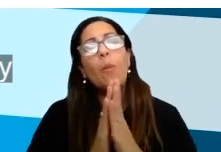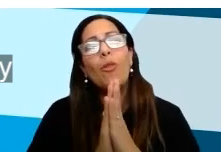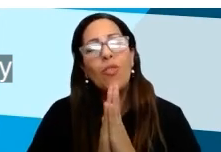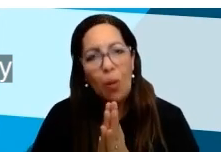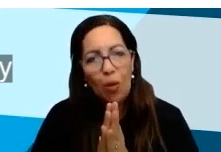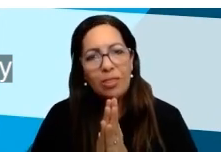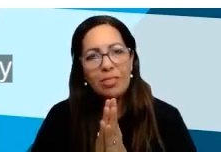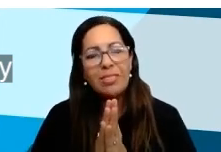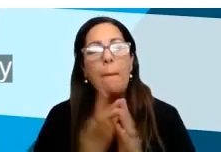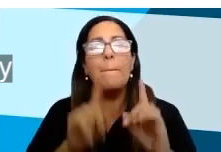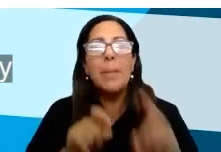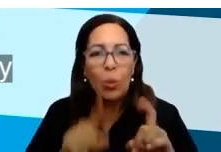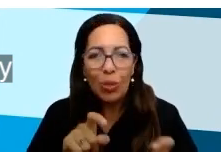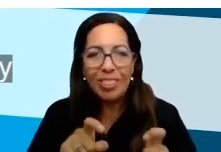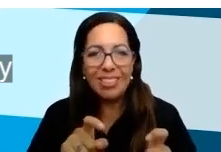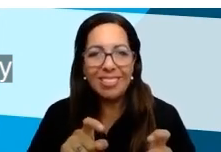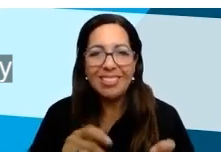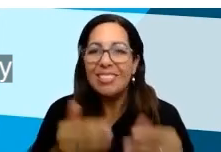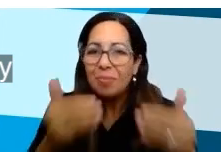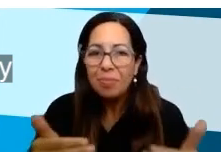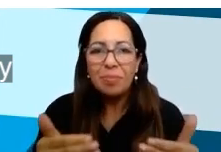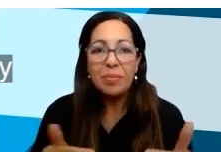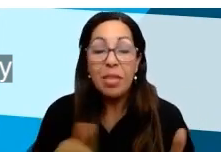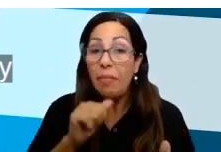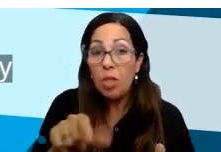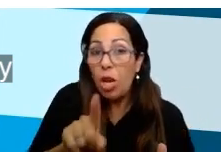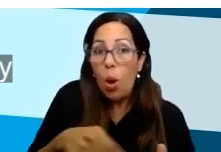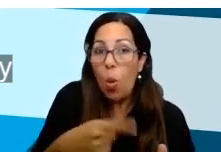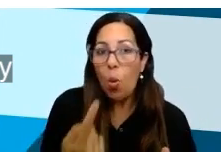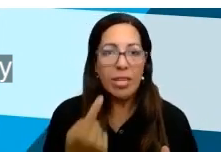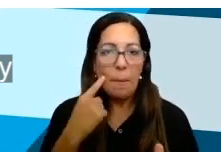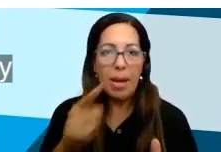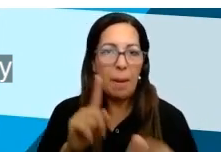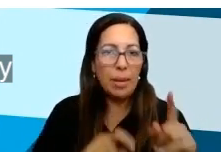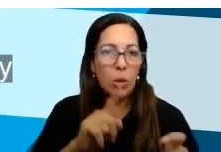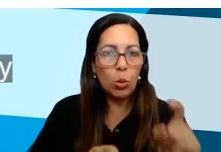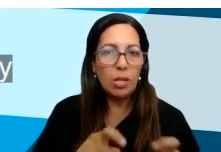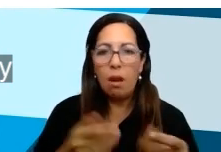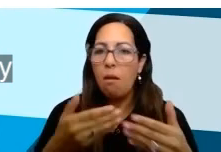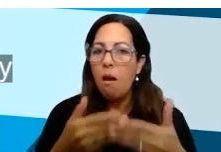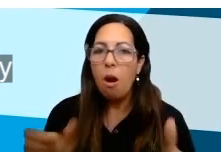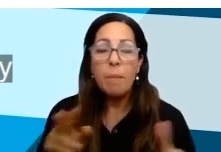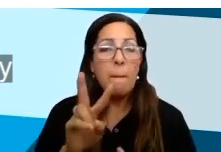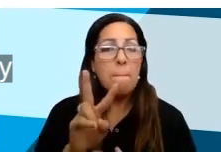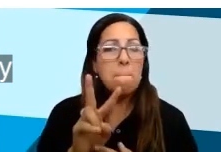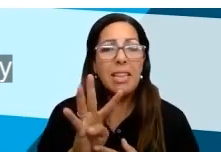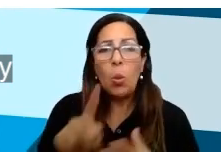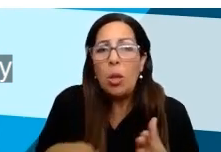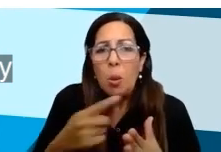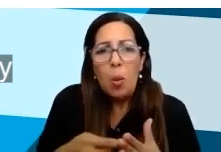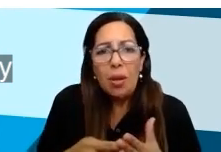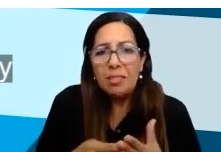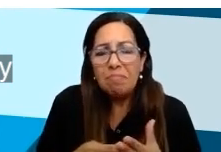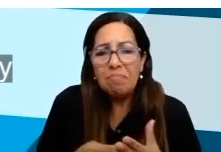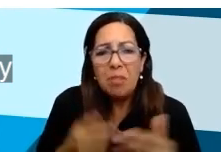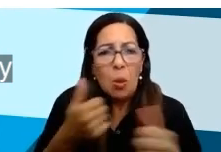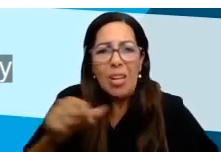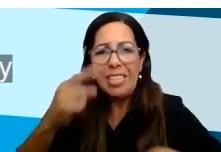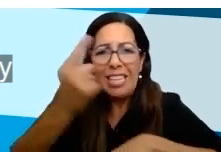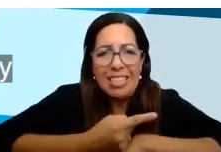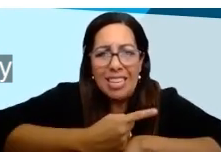dejen de hacer preguntas. Esta no es la única plataforma para hacer preguntas, las preguntas están abiertas 24 horas al día, 7 días a la, 7 días a la